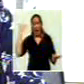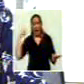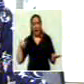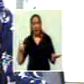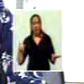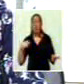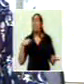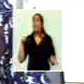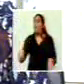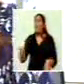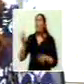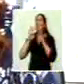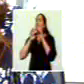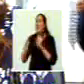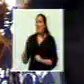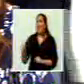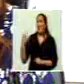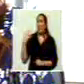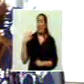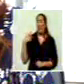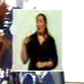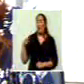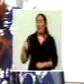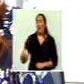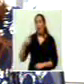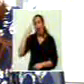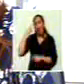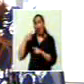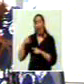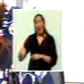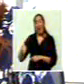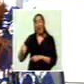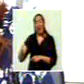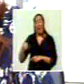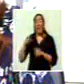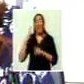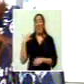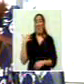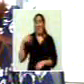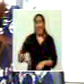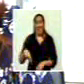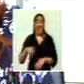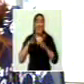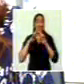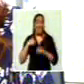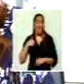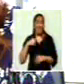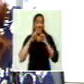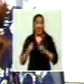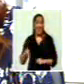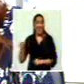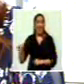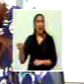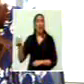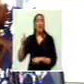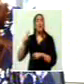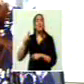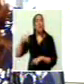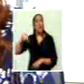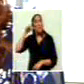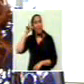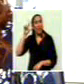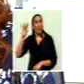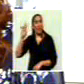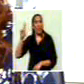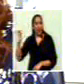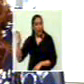Secretario General de la Presidencia cuando era diputado nacional, el doctor Eduardo de Pedro. presentó una ley que fue